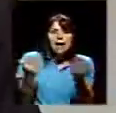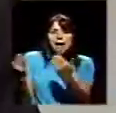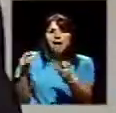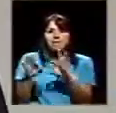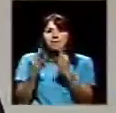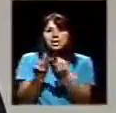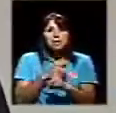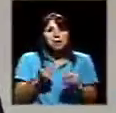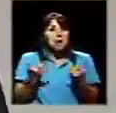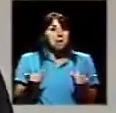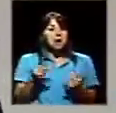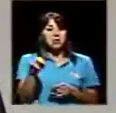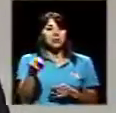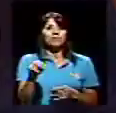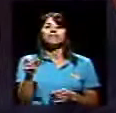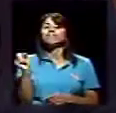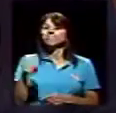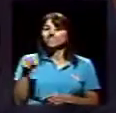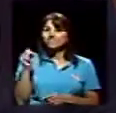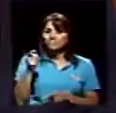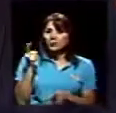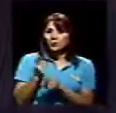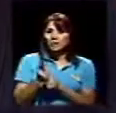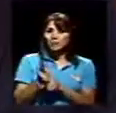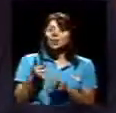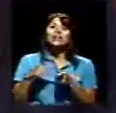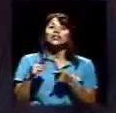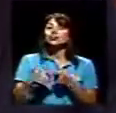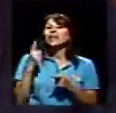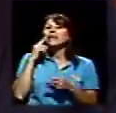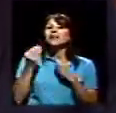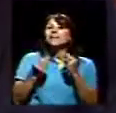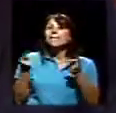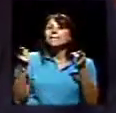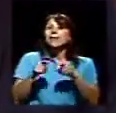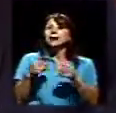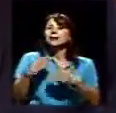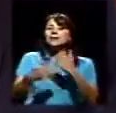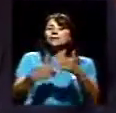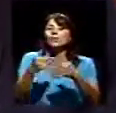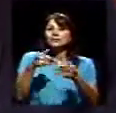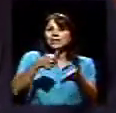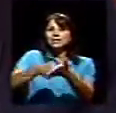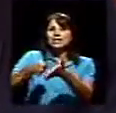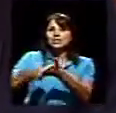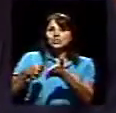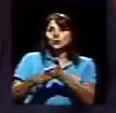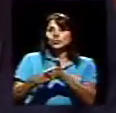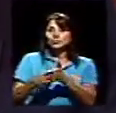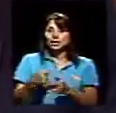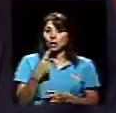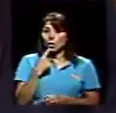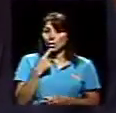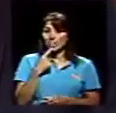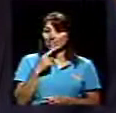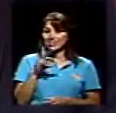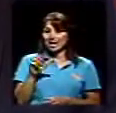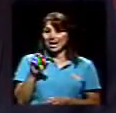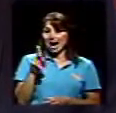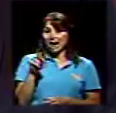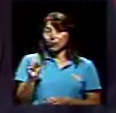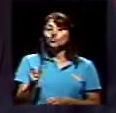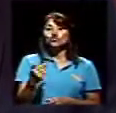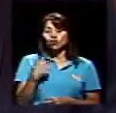eso podría tener un efecto y habría que medirlo después de las elecciones. En cuanto a lo que dice Carlos, estoy totalmente de acuerdo.